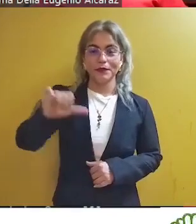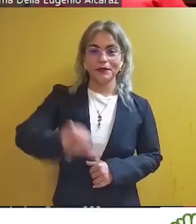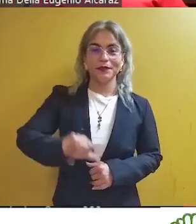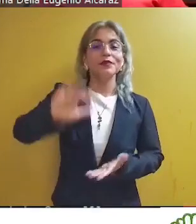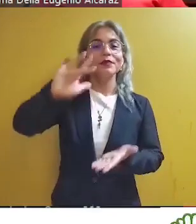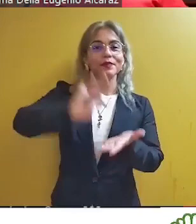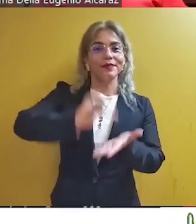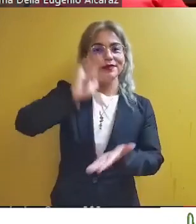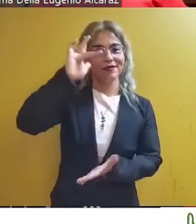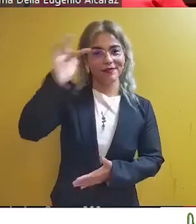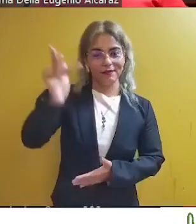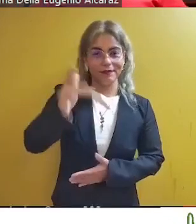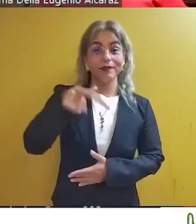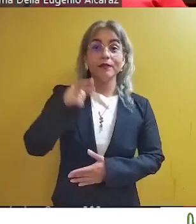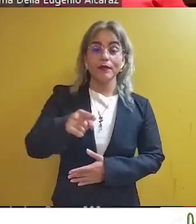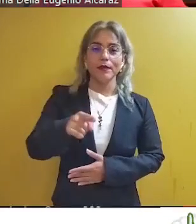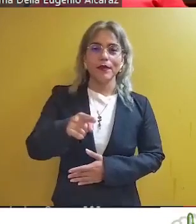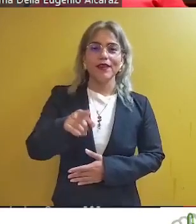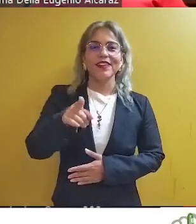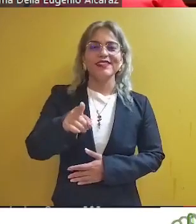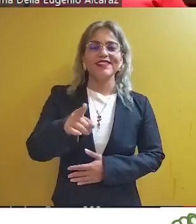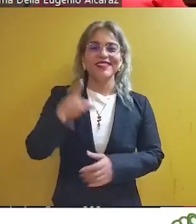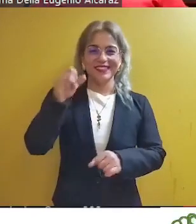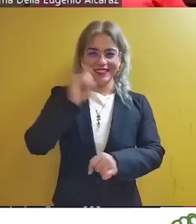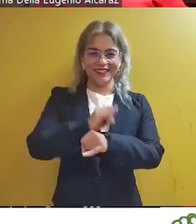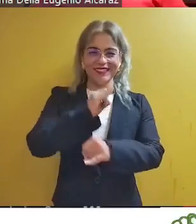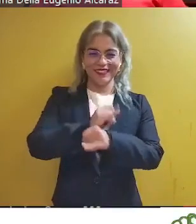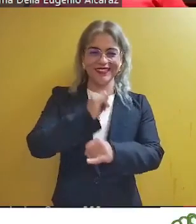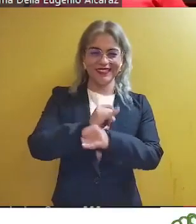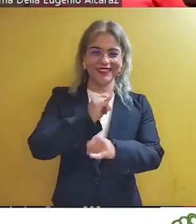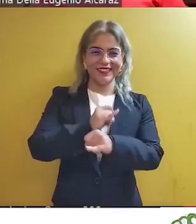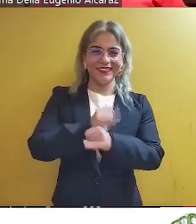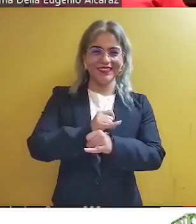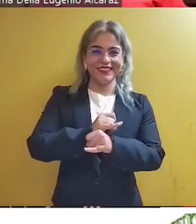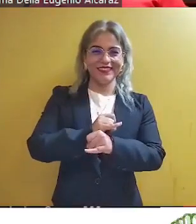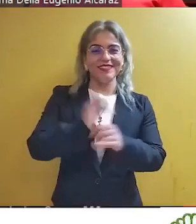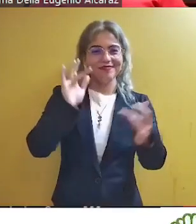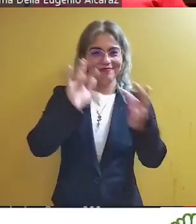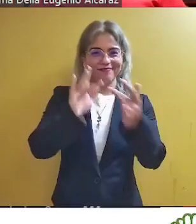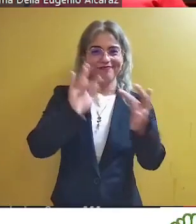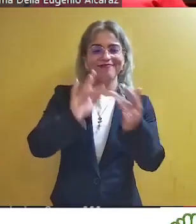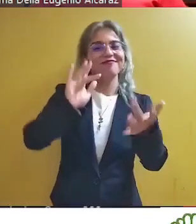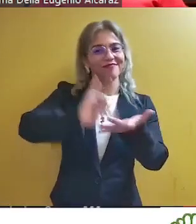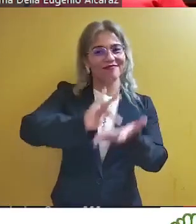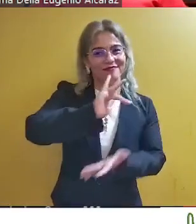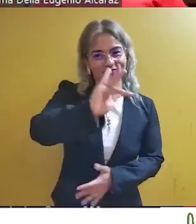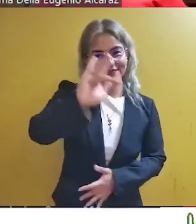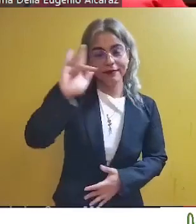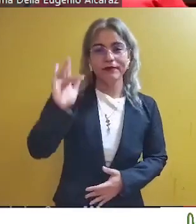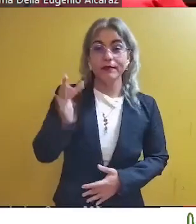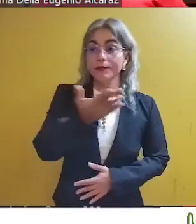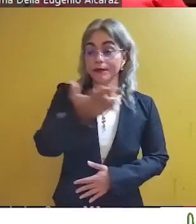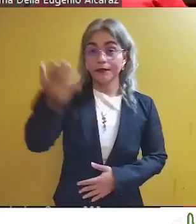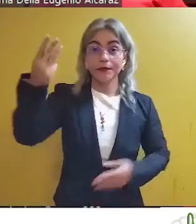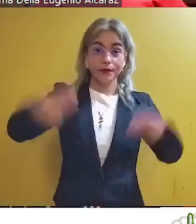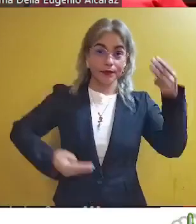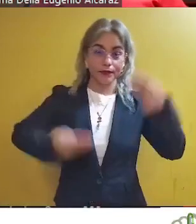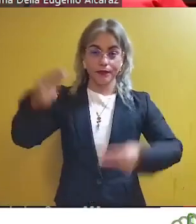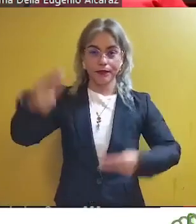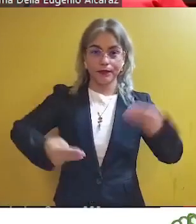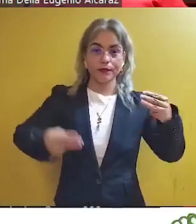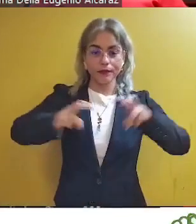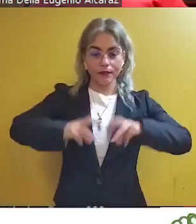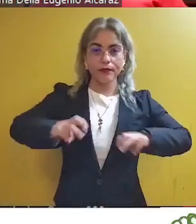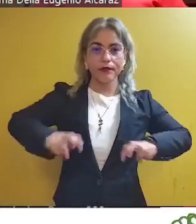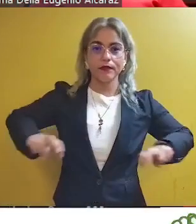través de nuestras plataformas digitales. Saludo cordialmente a las magistradas y al magistrado integrantes del Pleno del